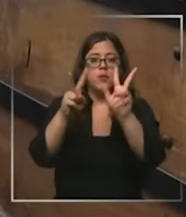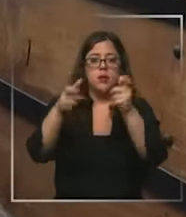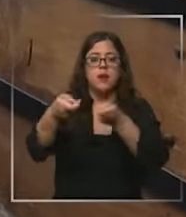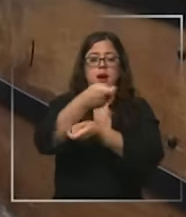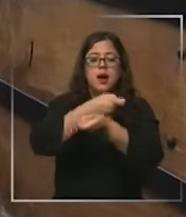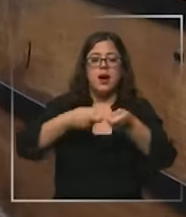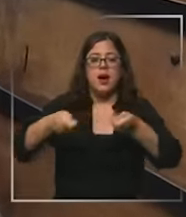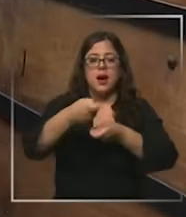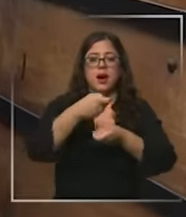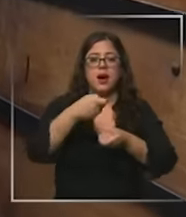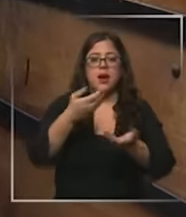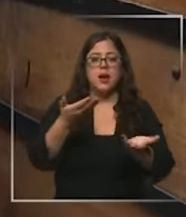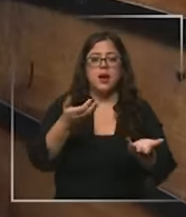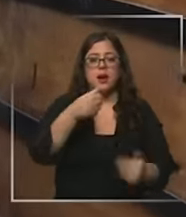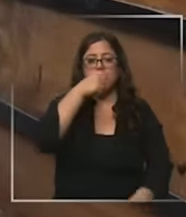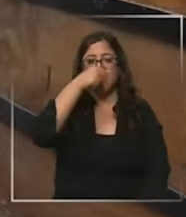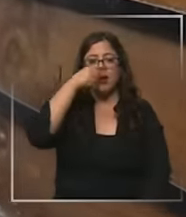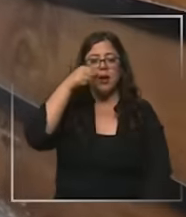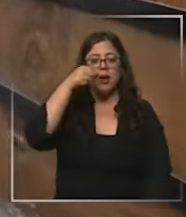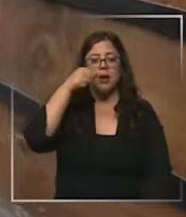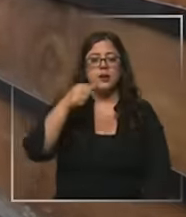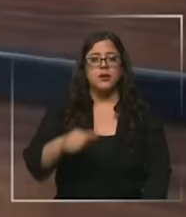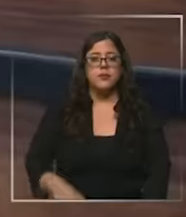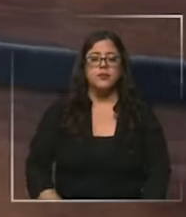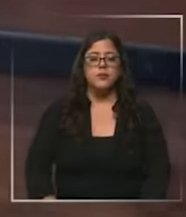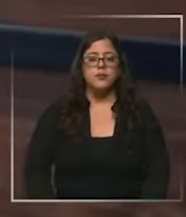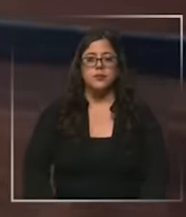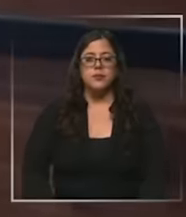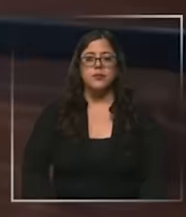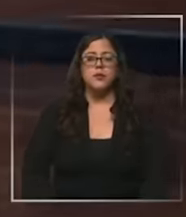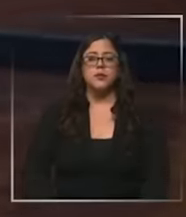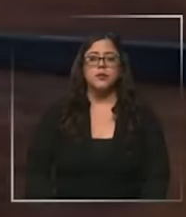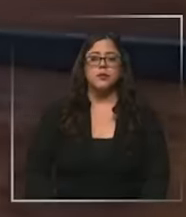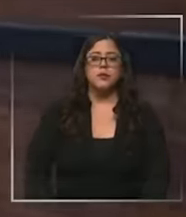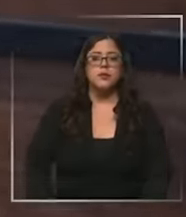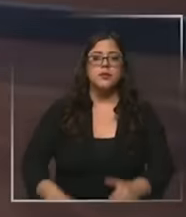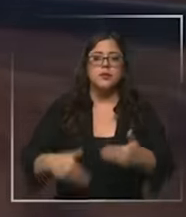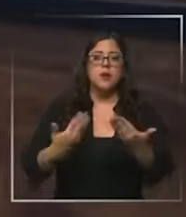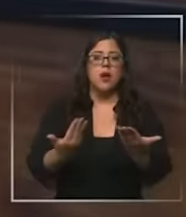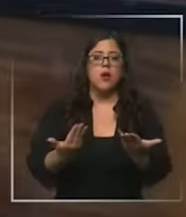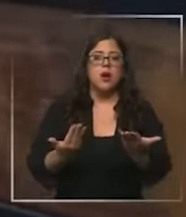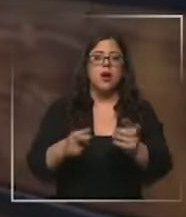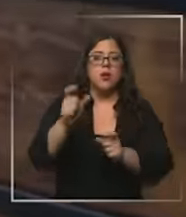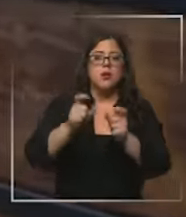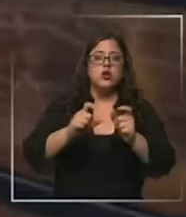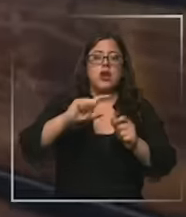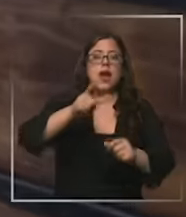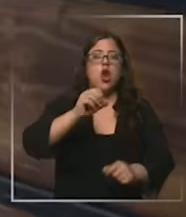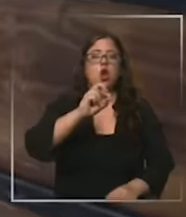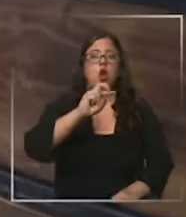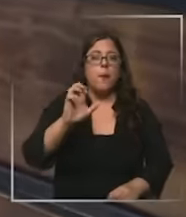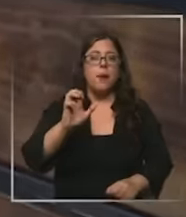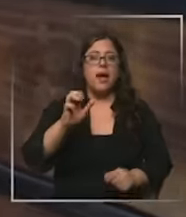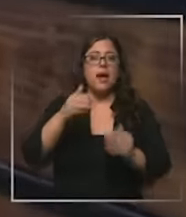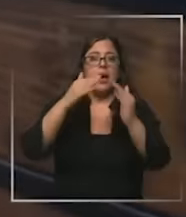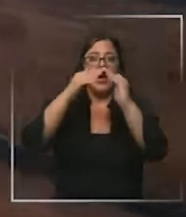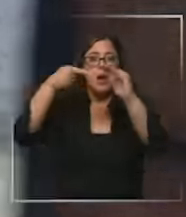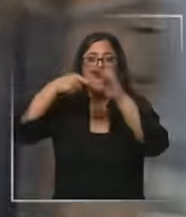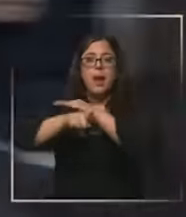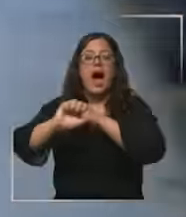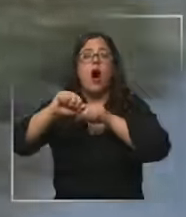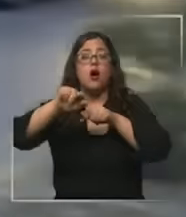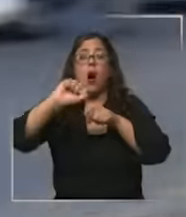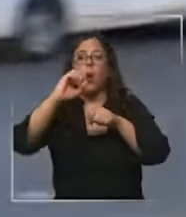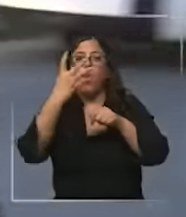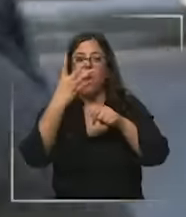tráfico de drogas. Viene saliendo personal del GOPE después de irrumpir y va al